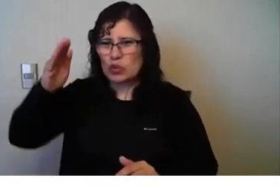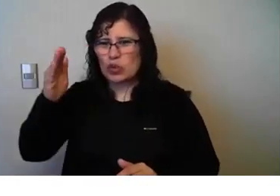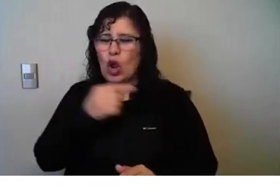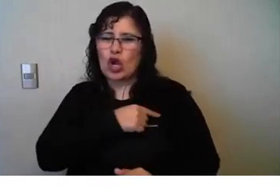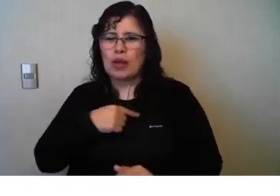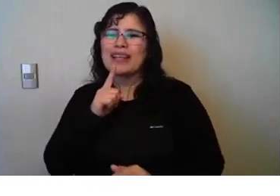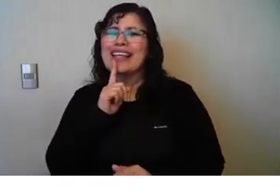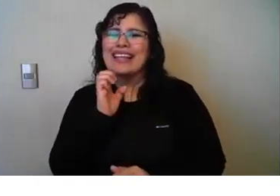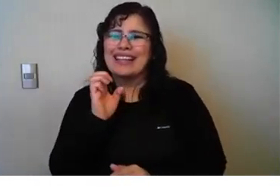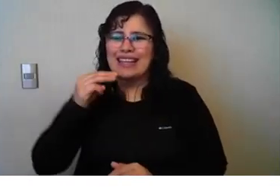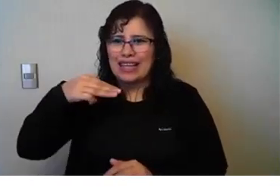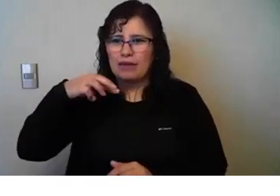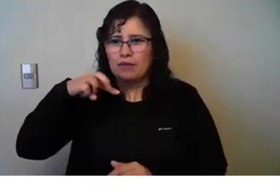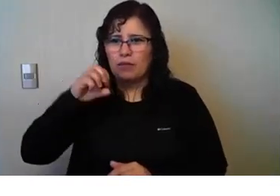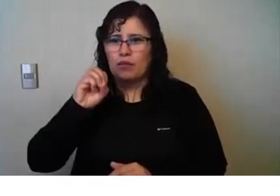temporo-occipitales. ¿Ya?